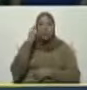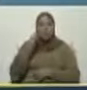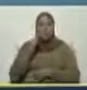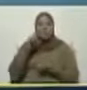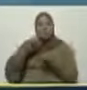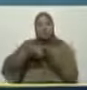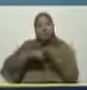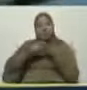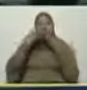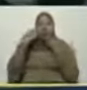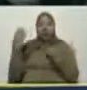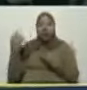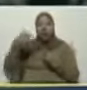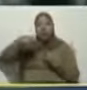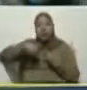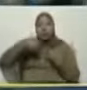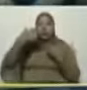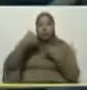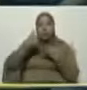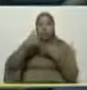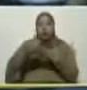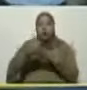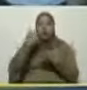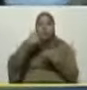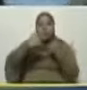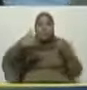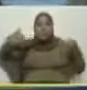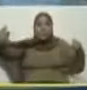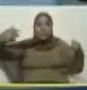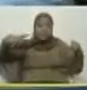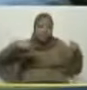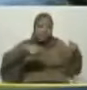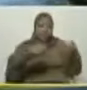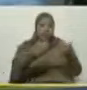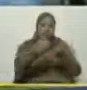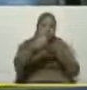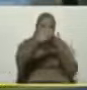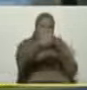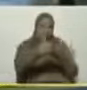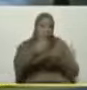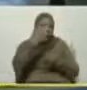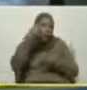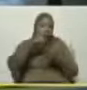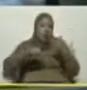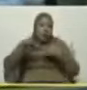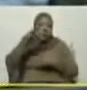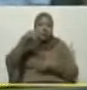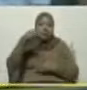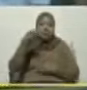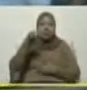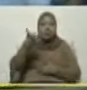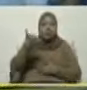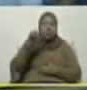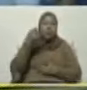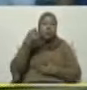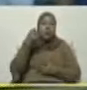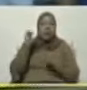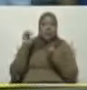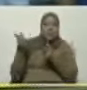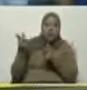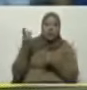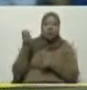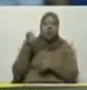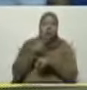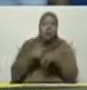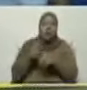ellas vamos aquí si me ayuda licenciada María gracias a la caf gracias a los trabajadores y